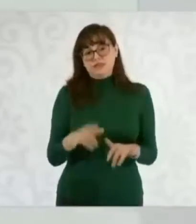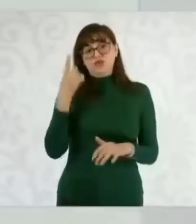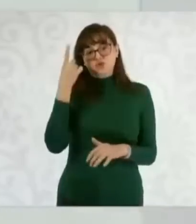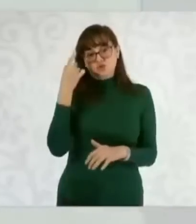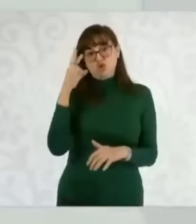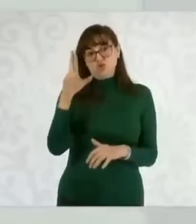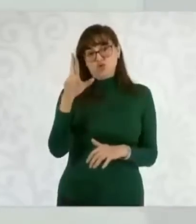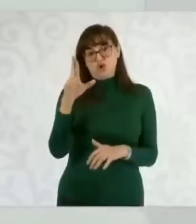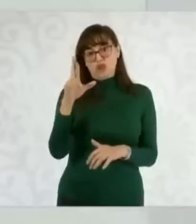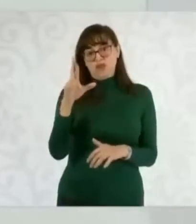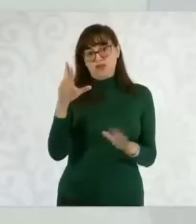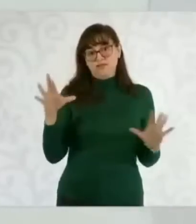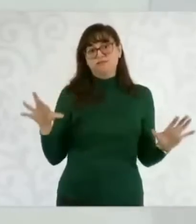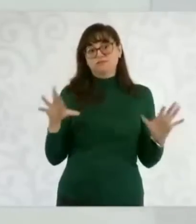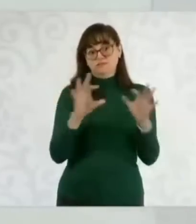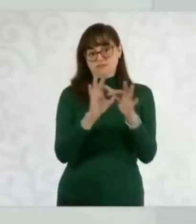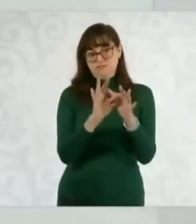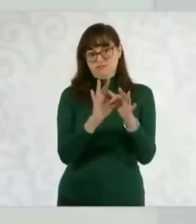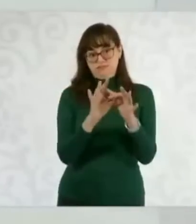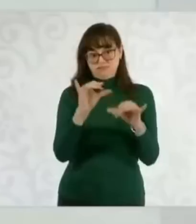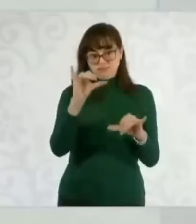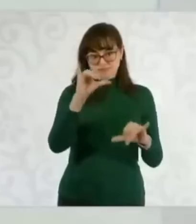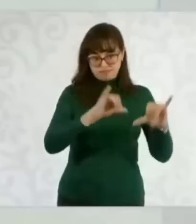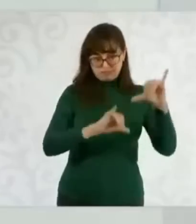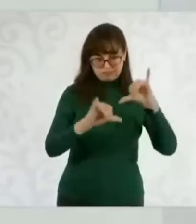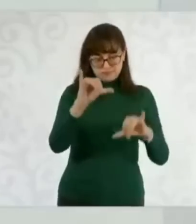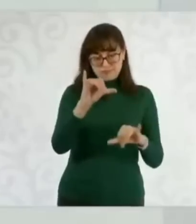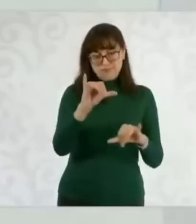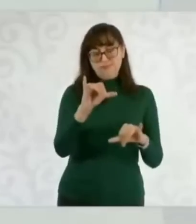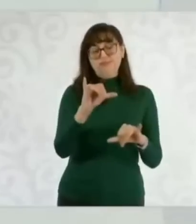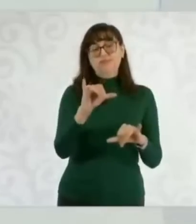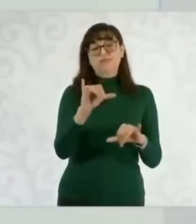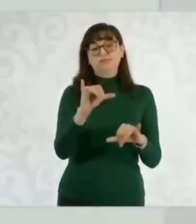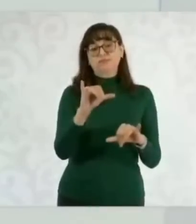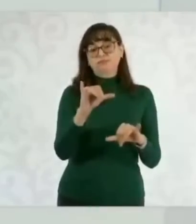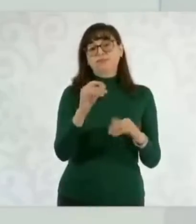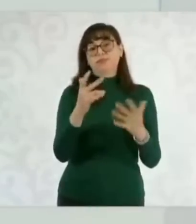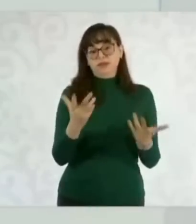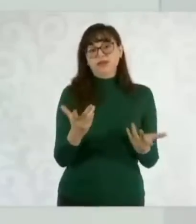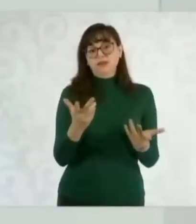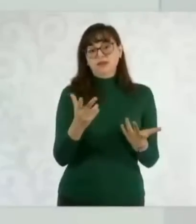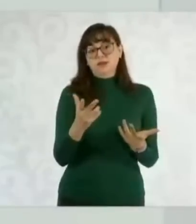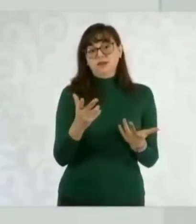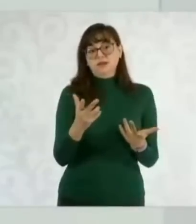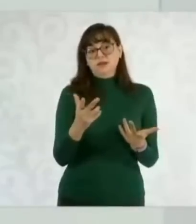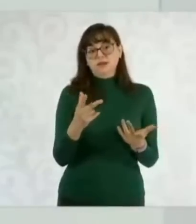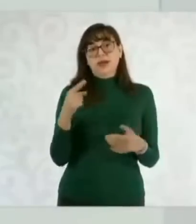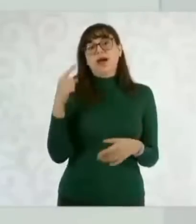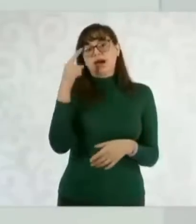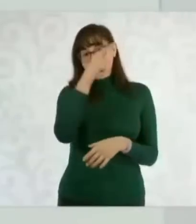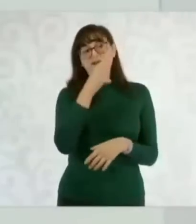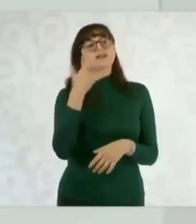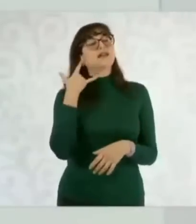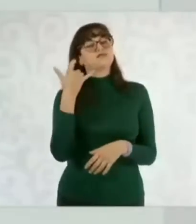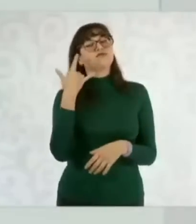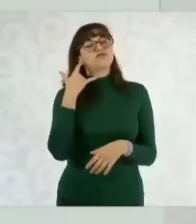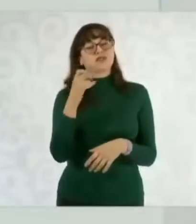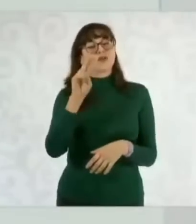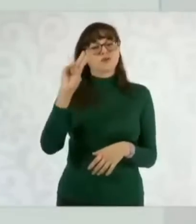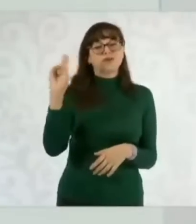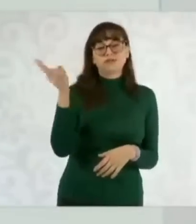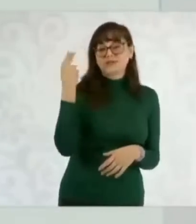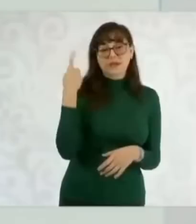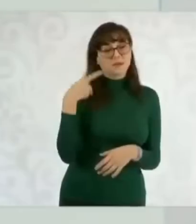la hice asociado a un laboratorio que está asociado a la Universidad de Berkeley en California.